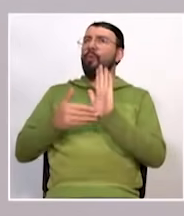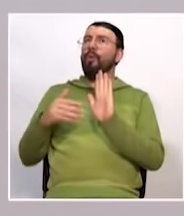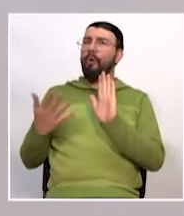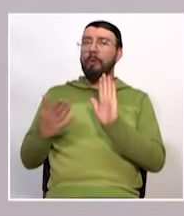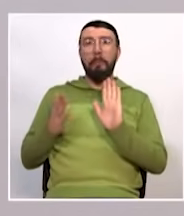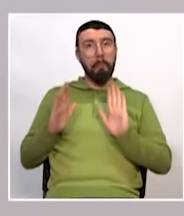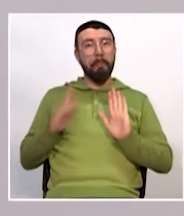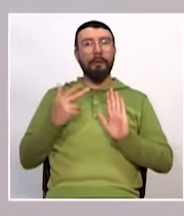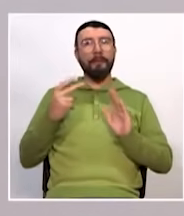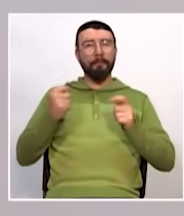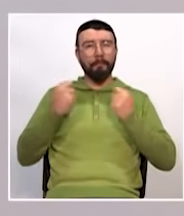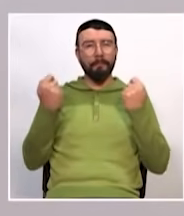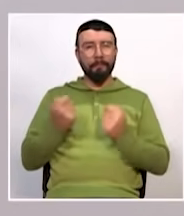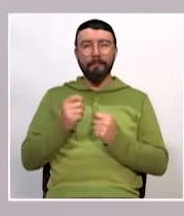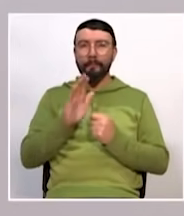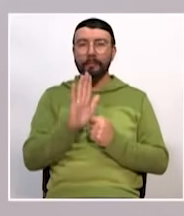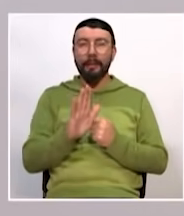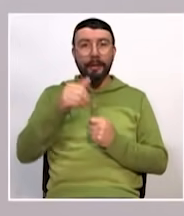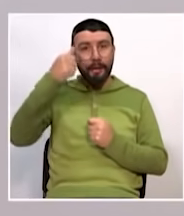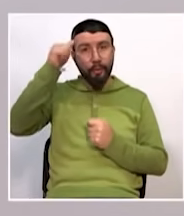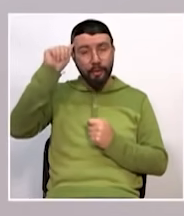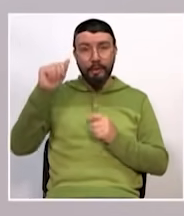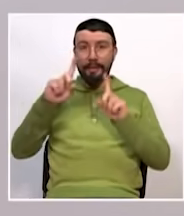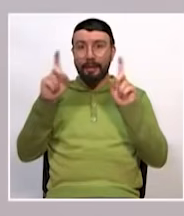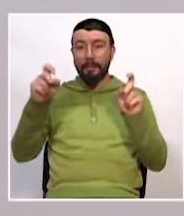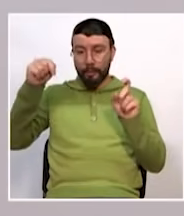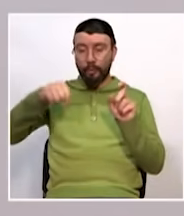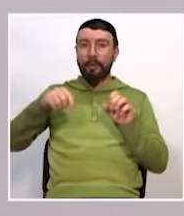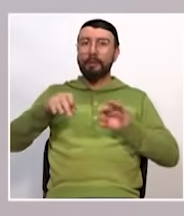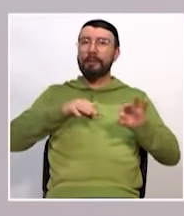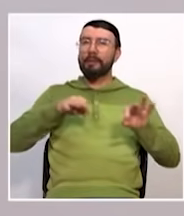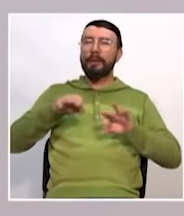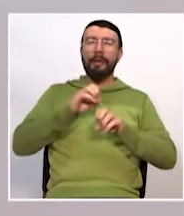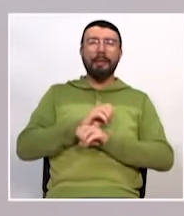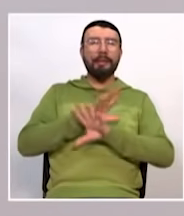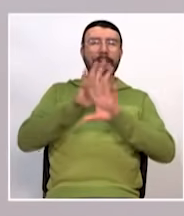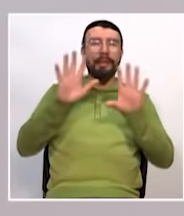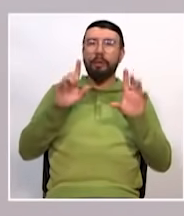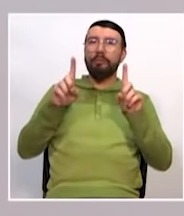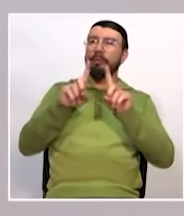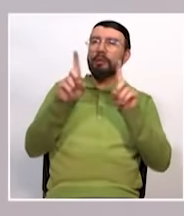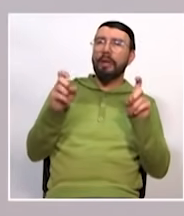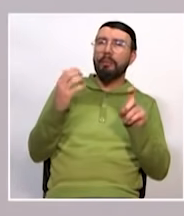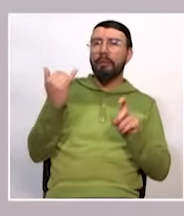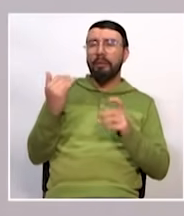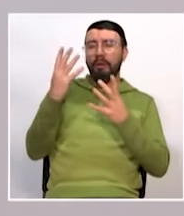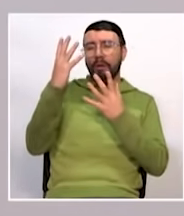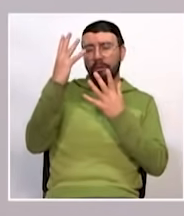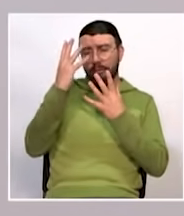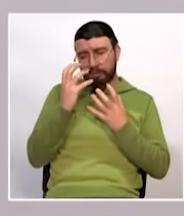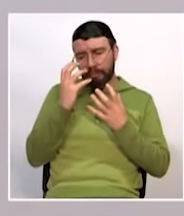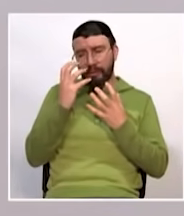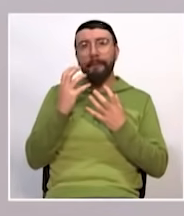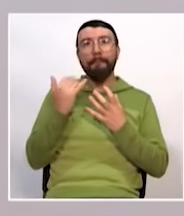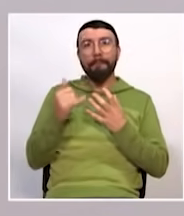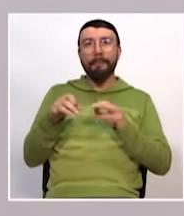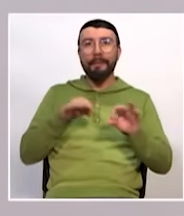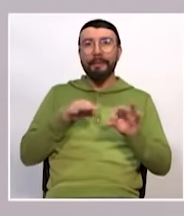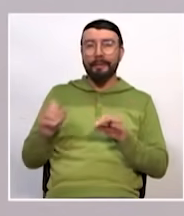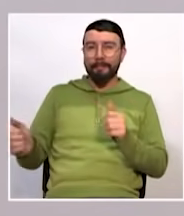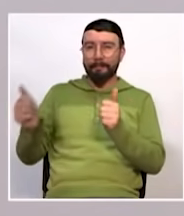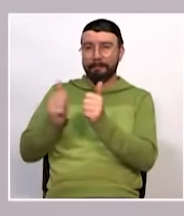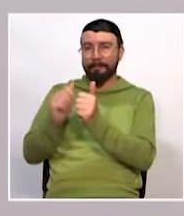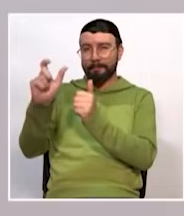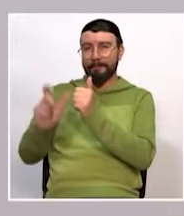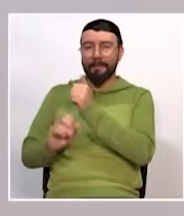corte de comerciales recuerden nuestro tema hoy fundamentalmente el tema de la depresión abordado por parte de nuestro psicólogo